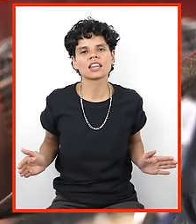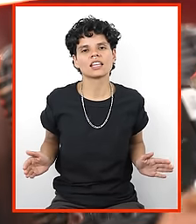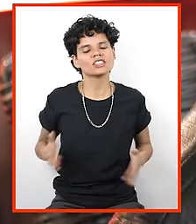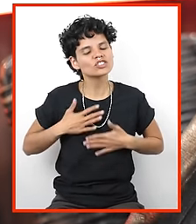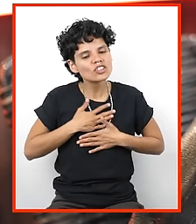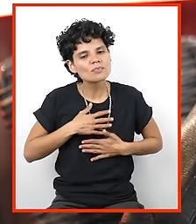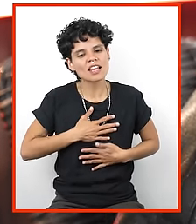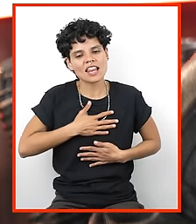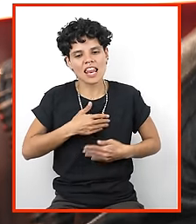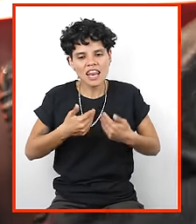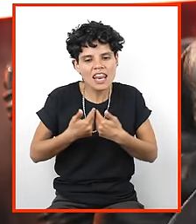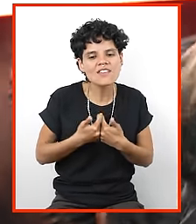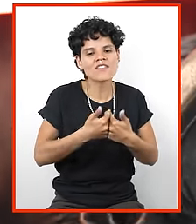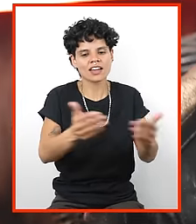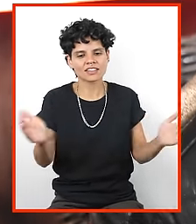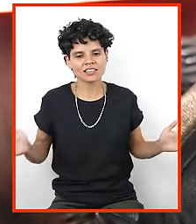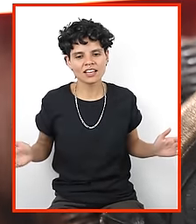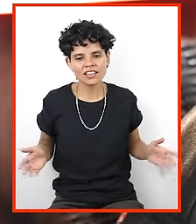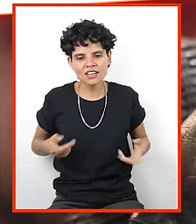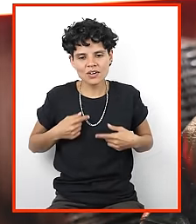en donde yo